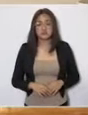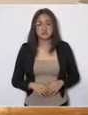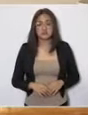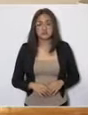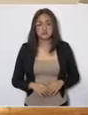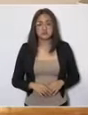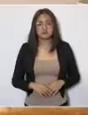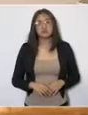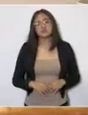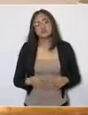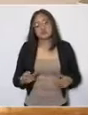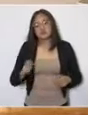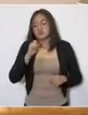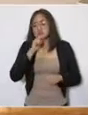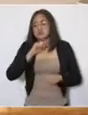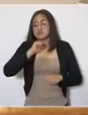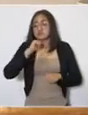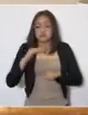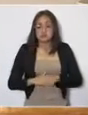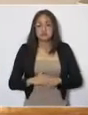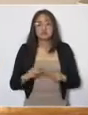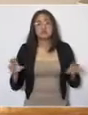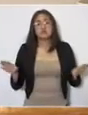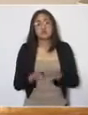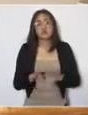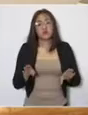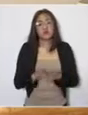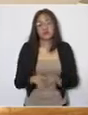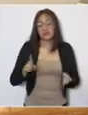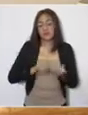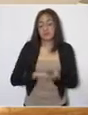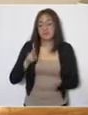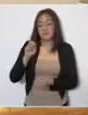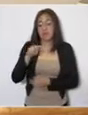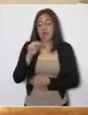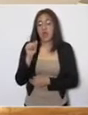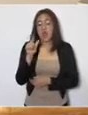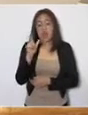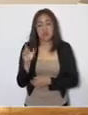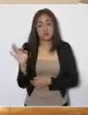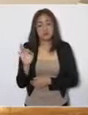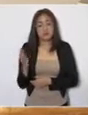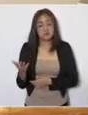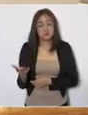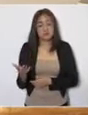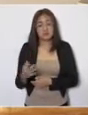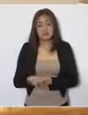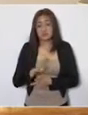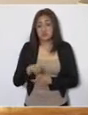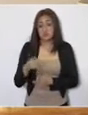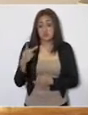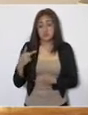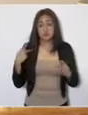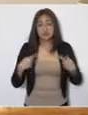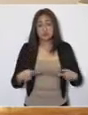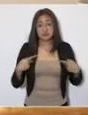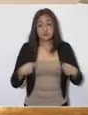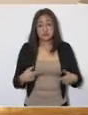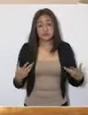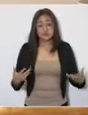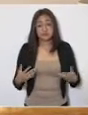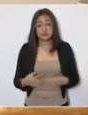tanto administrativas como penales inclusive fallecieron dos personas